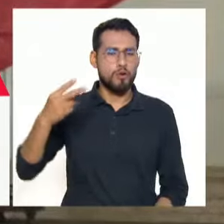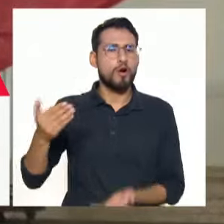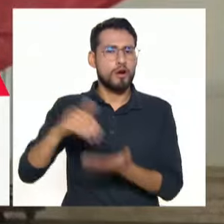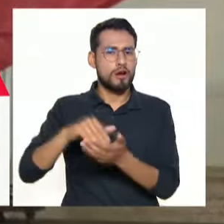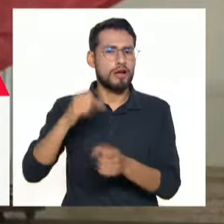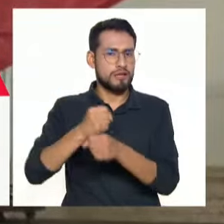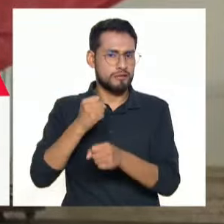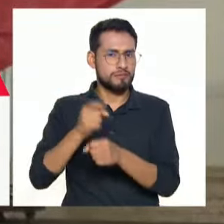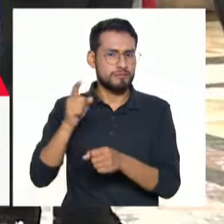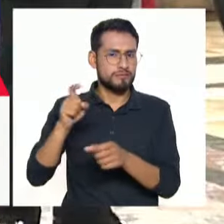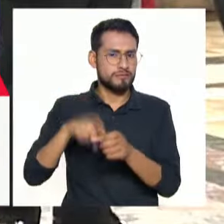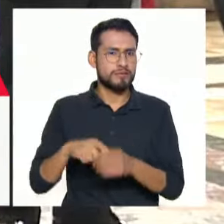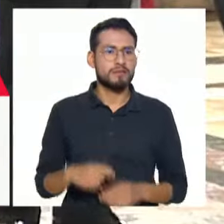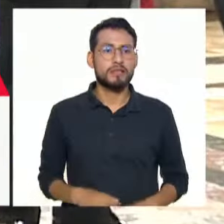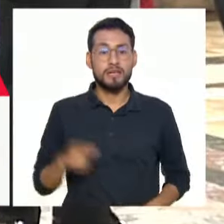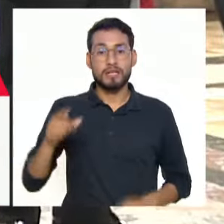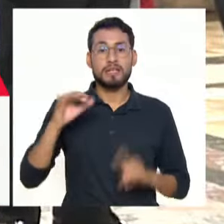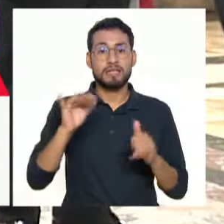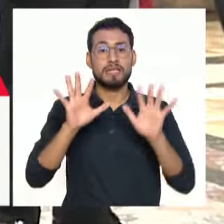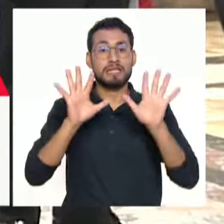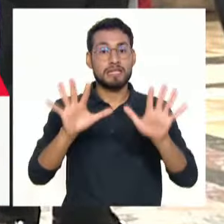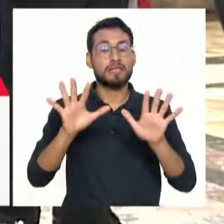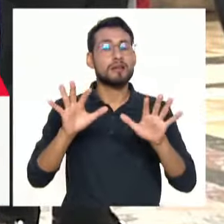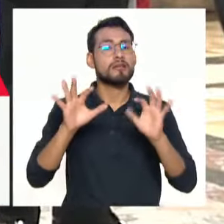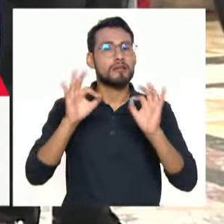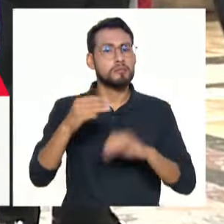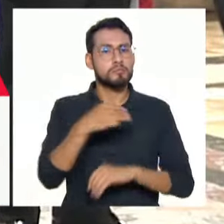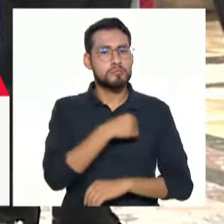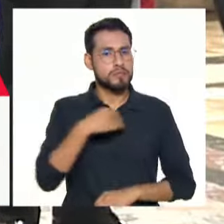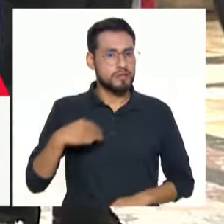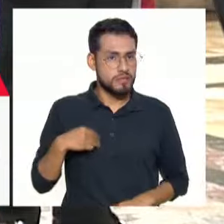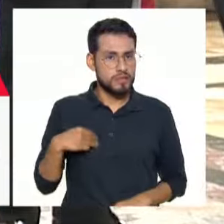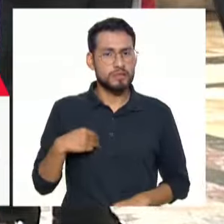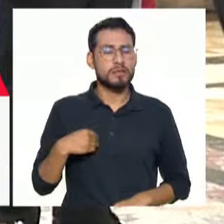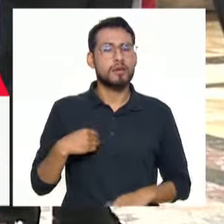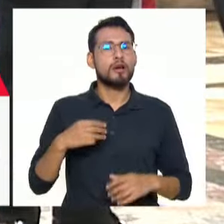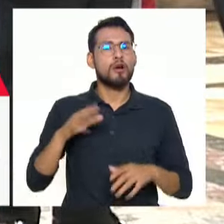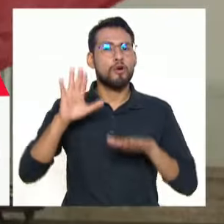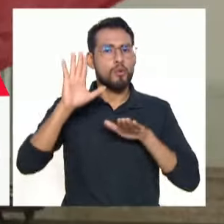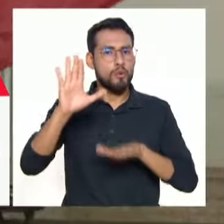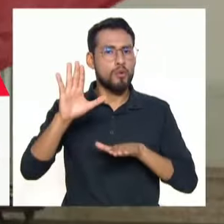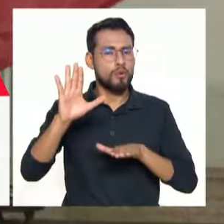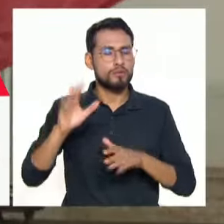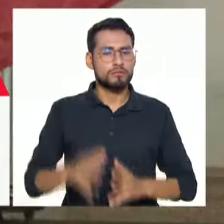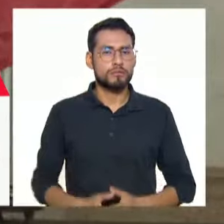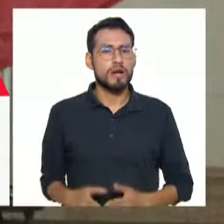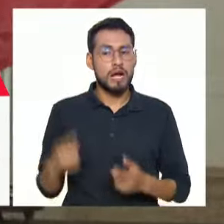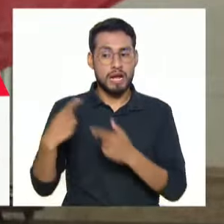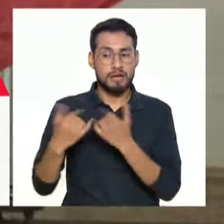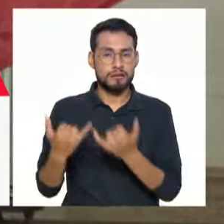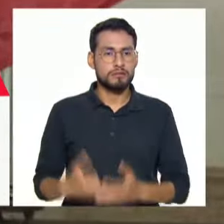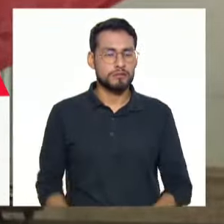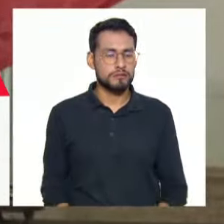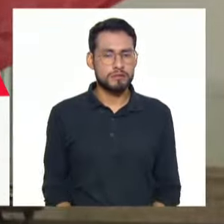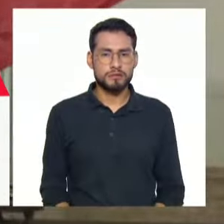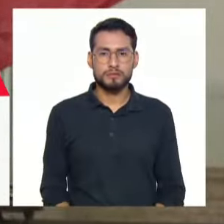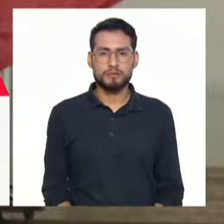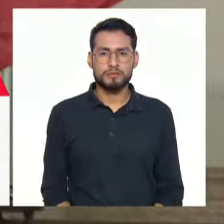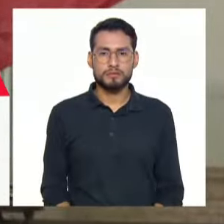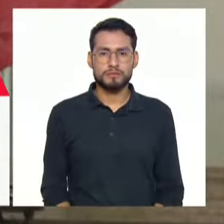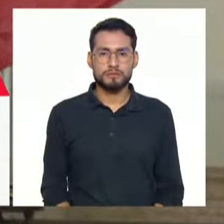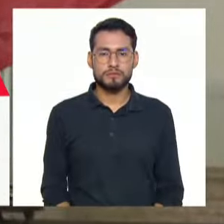Boluarte. Con él van 10 los ministros que juramentan. Resolución Suprema hasta el momento.